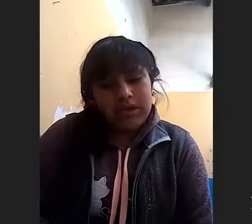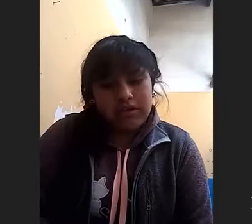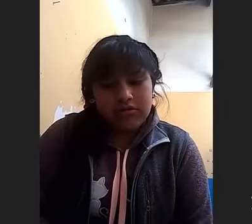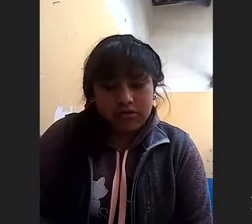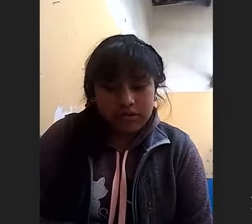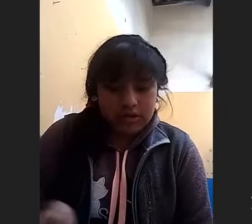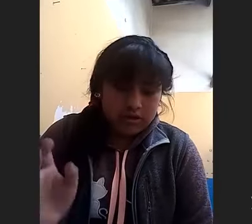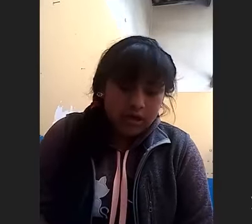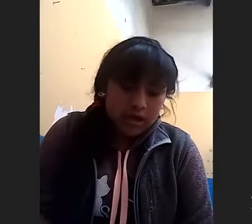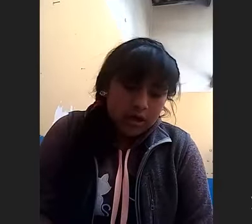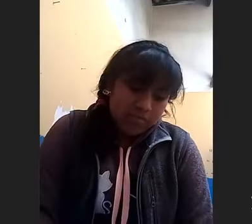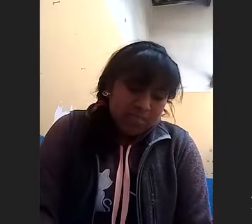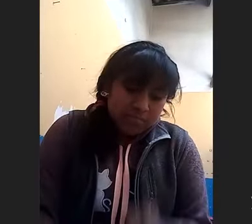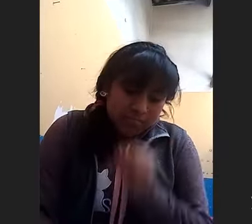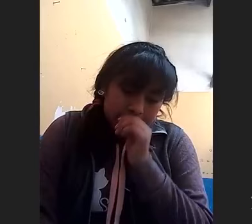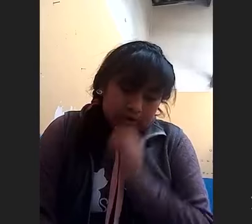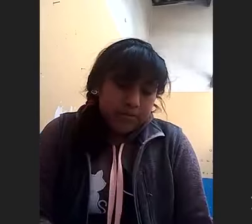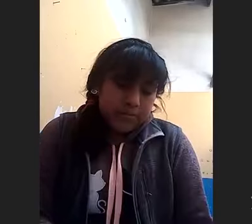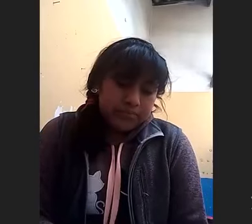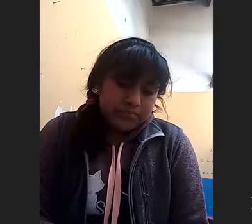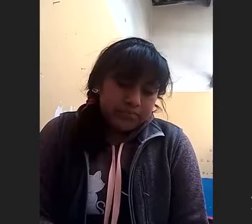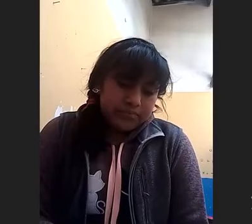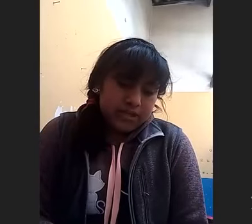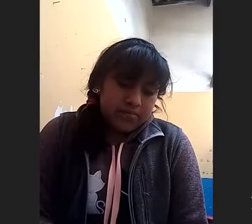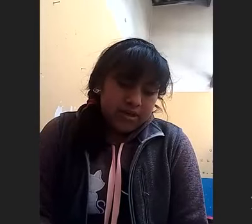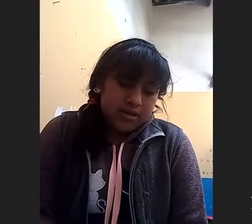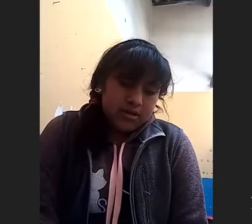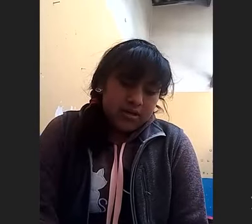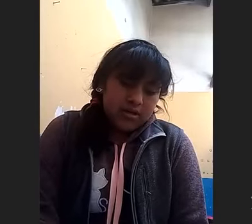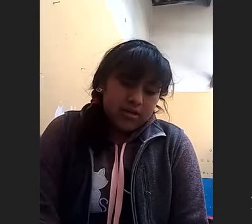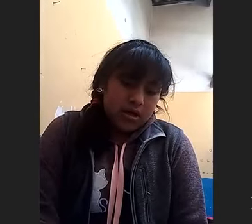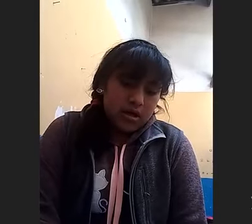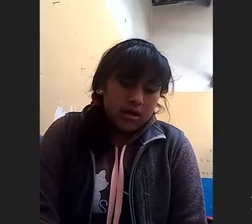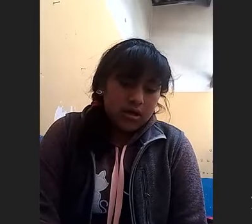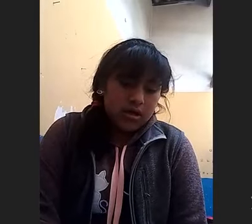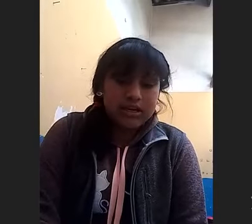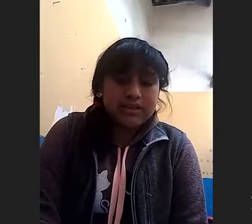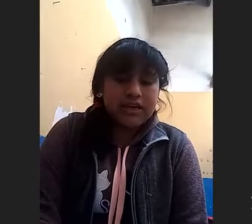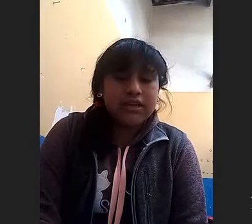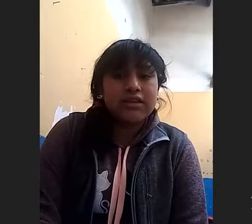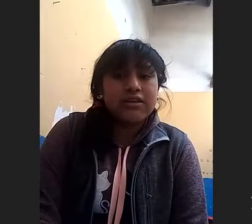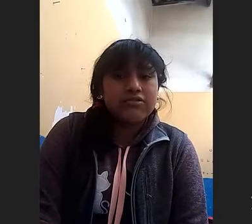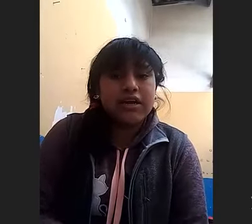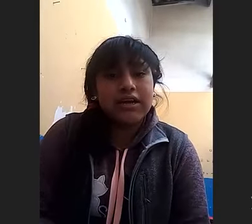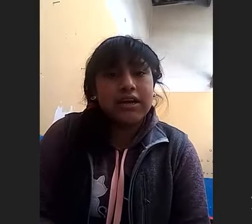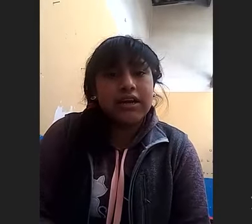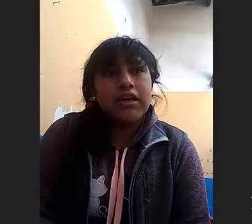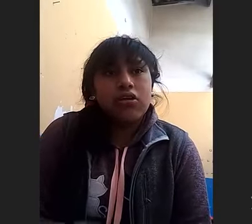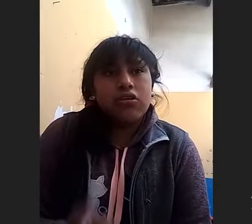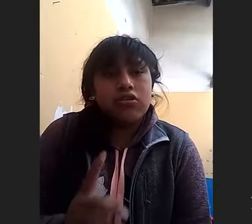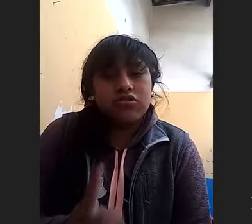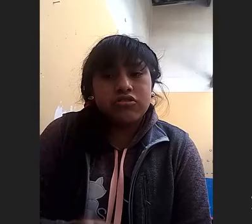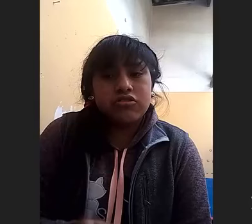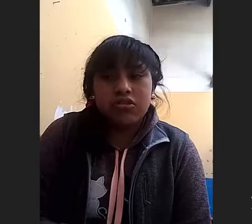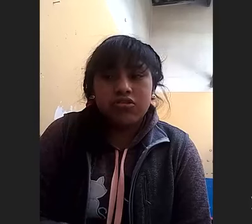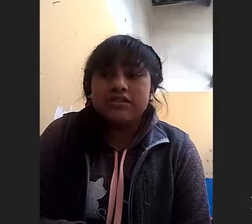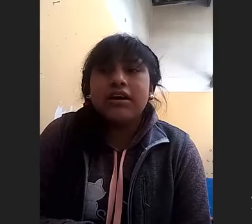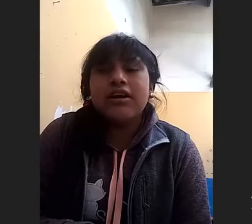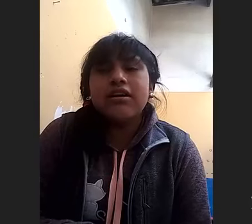por eso y pero también la realidad es porque los